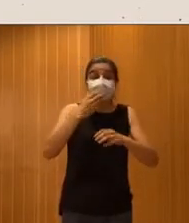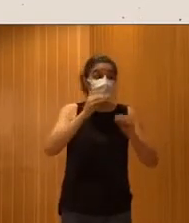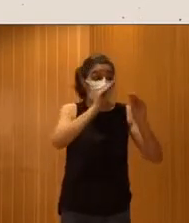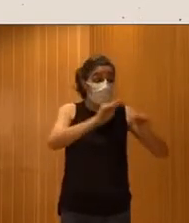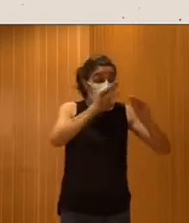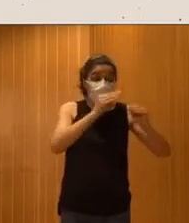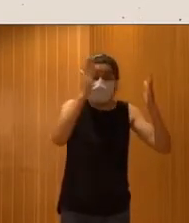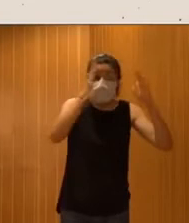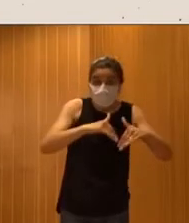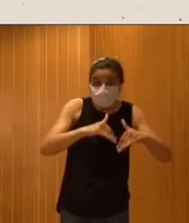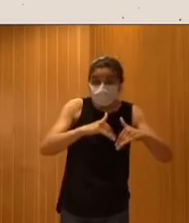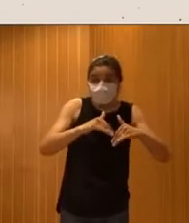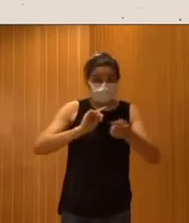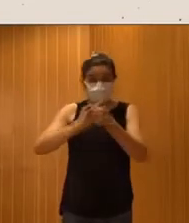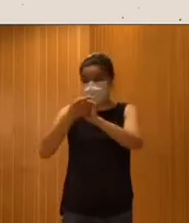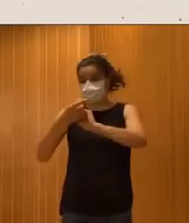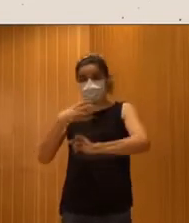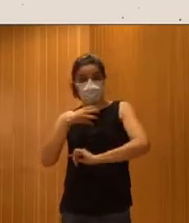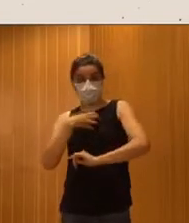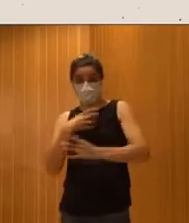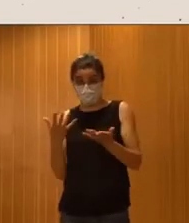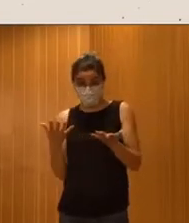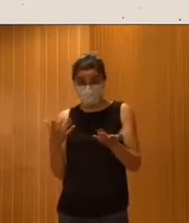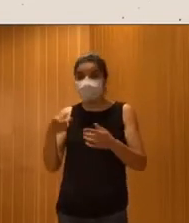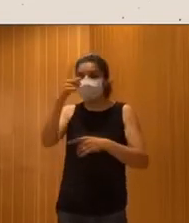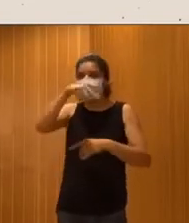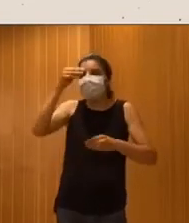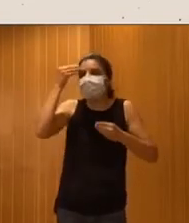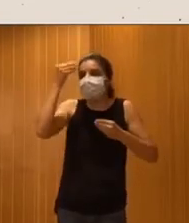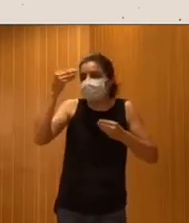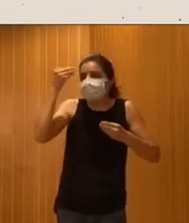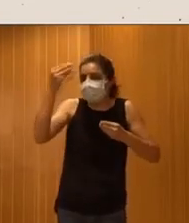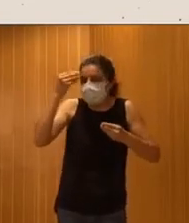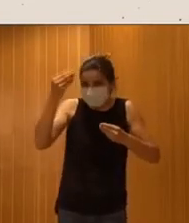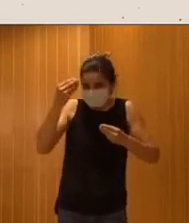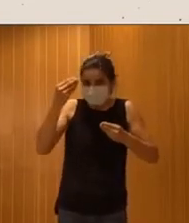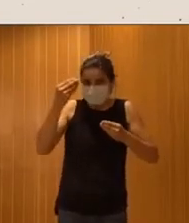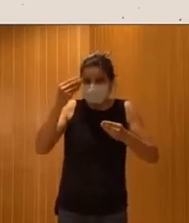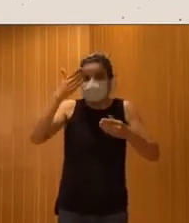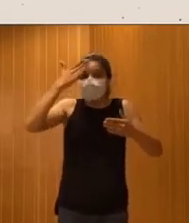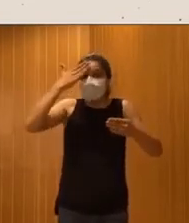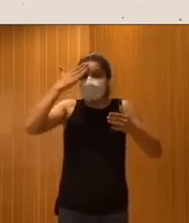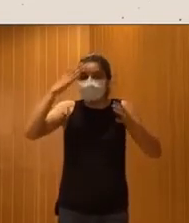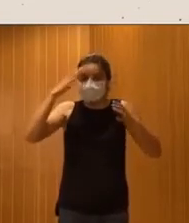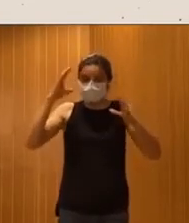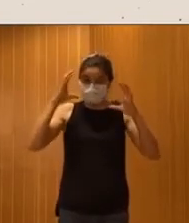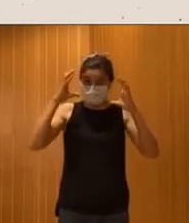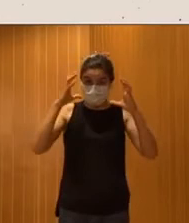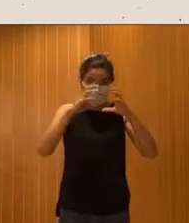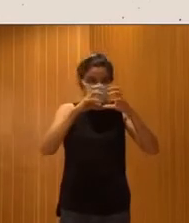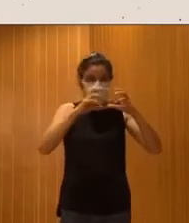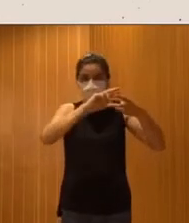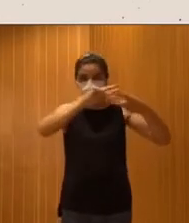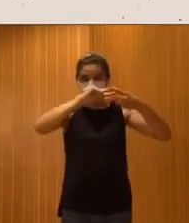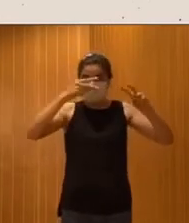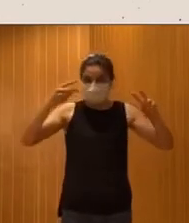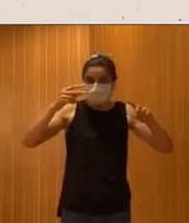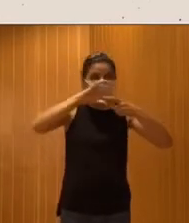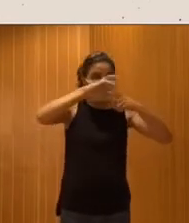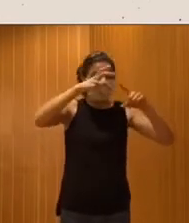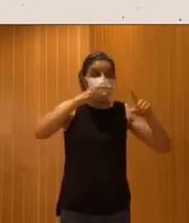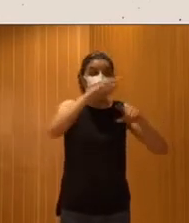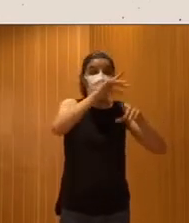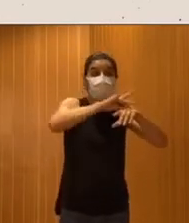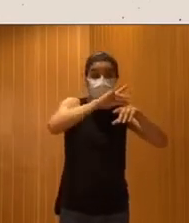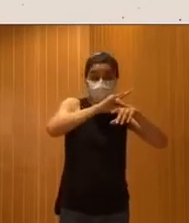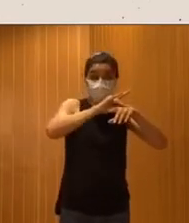esto. Vosotros pensar que tenemos unas 160 moléculas psicoactivas en la farmacopea. O sea, tú como